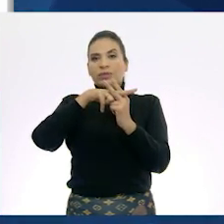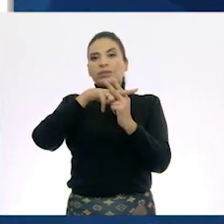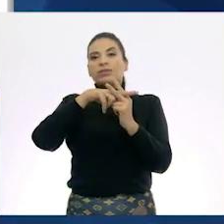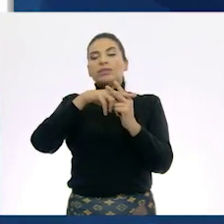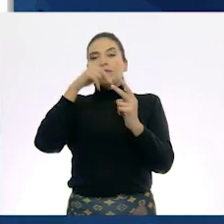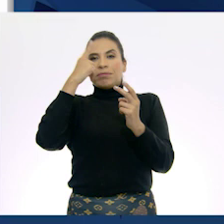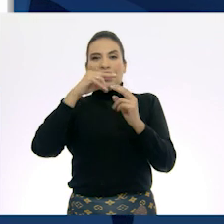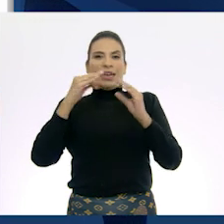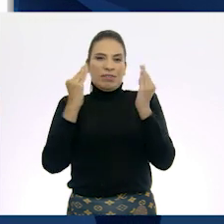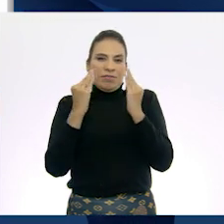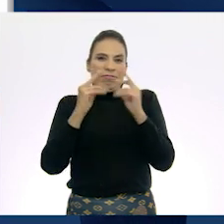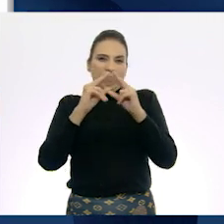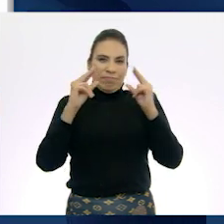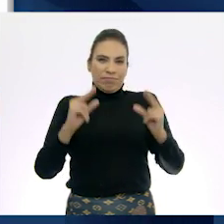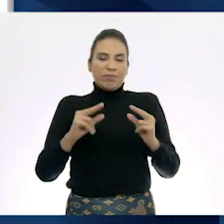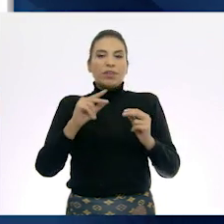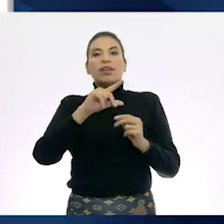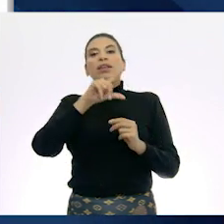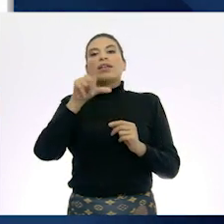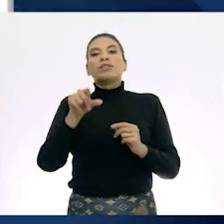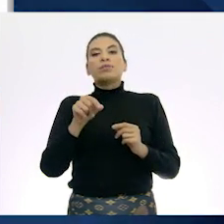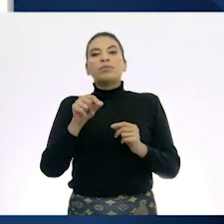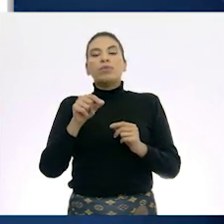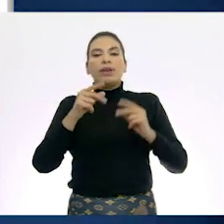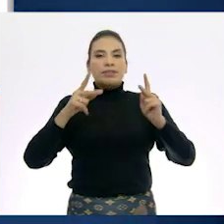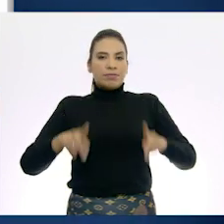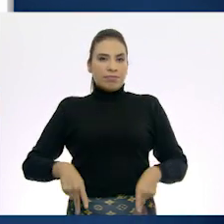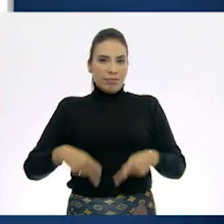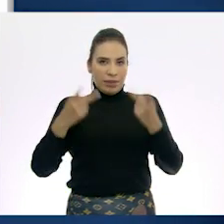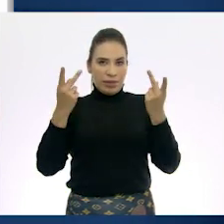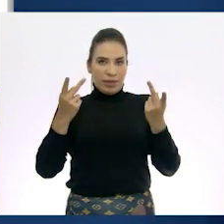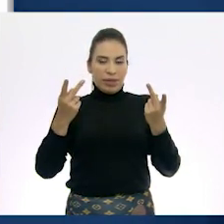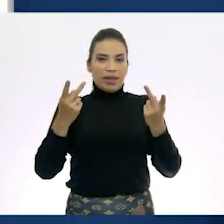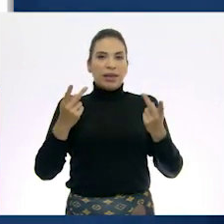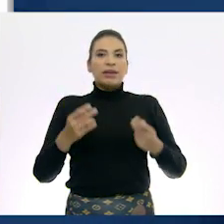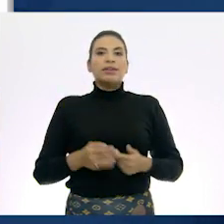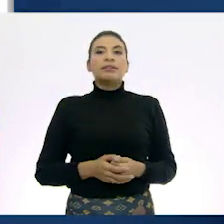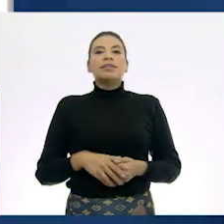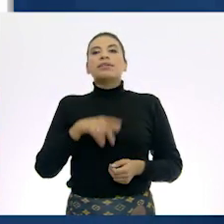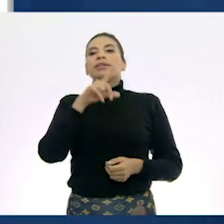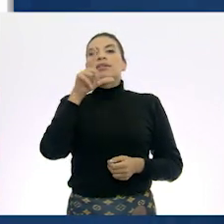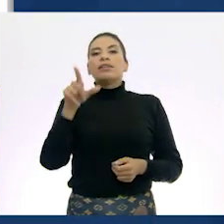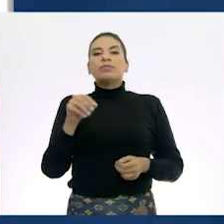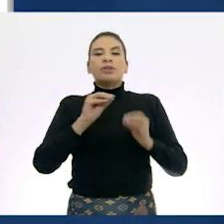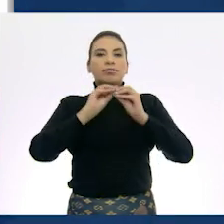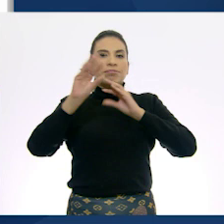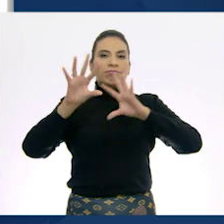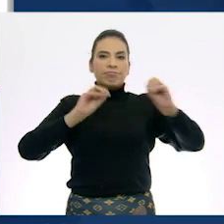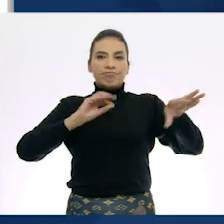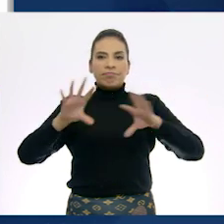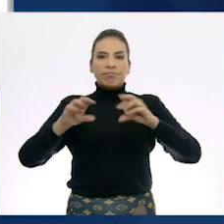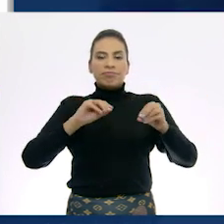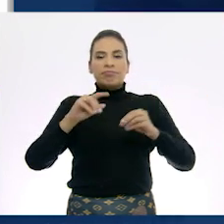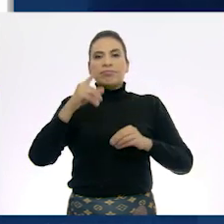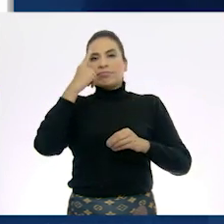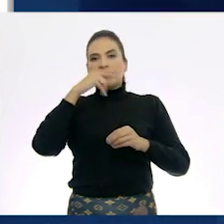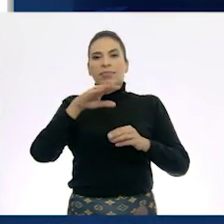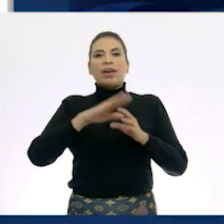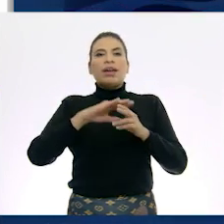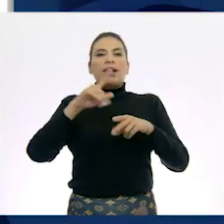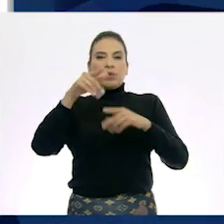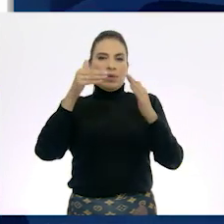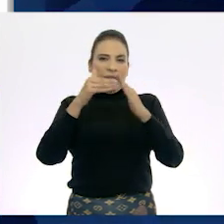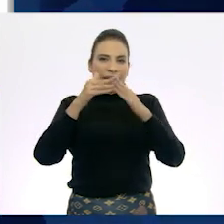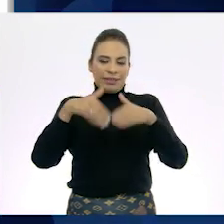en refrigeración. Después se van a vender y se van a distribuir, obviamente, se van a entregar, van a llegar a